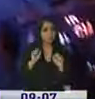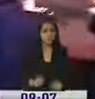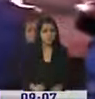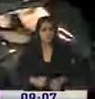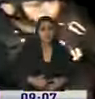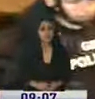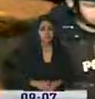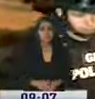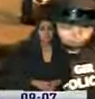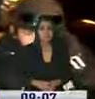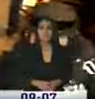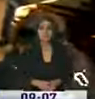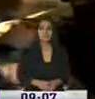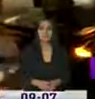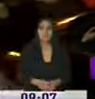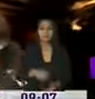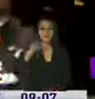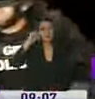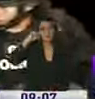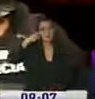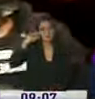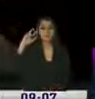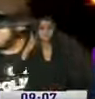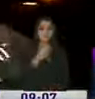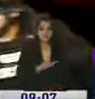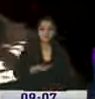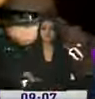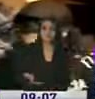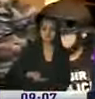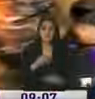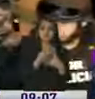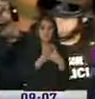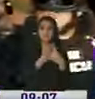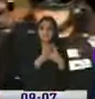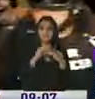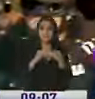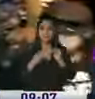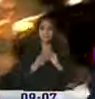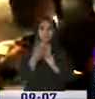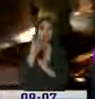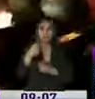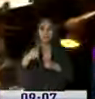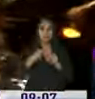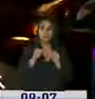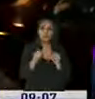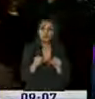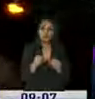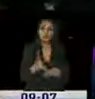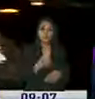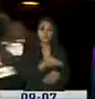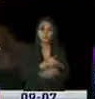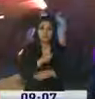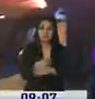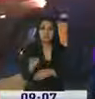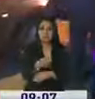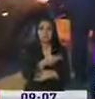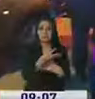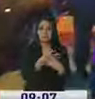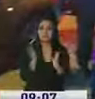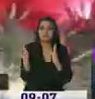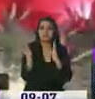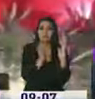enfermedades. Recordemos que el vicepresidente se mantiene recluido en la cárcel 4 de Quito tras dictársele orden de prisión